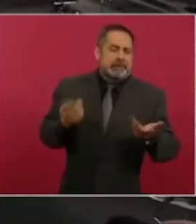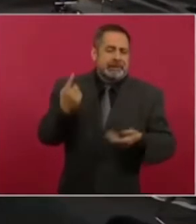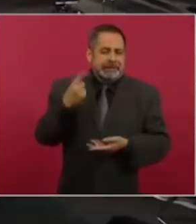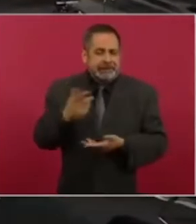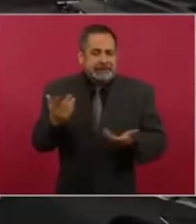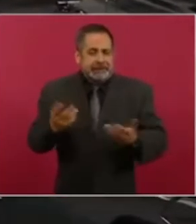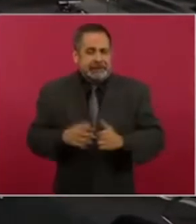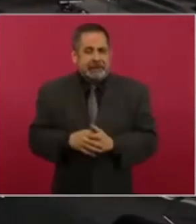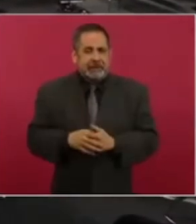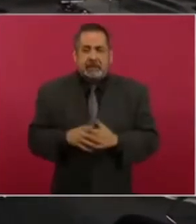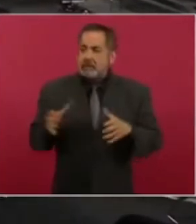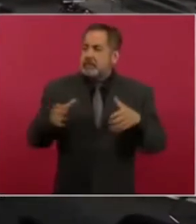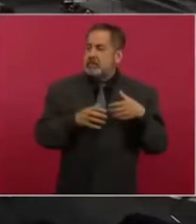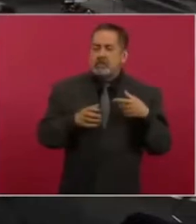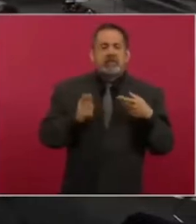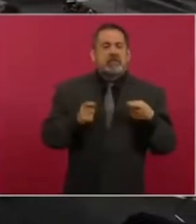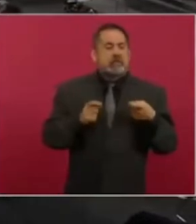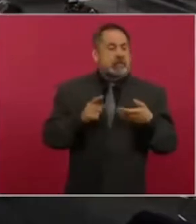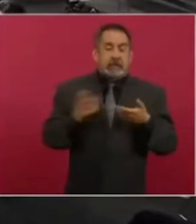para que ellos manden.